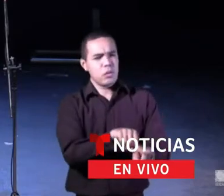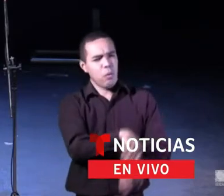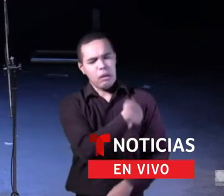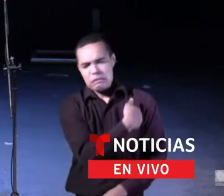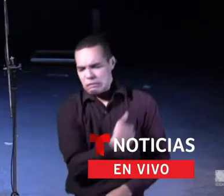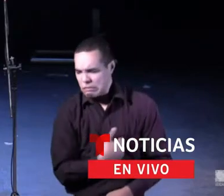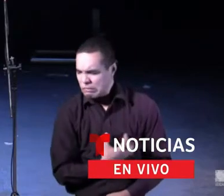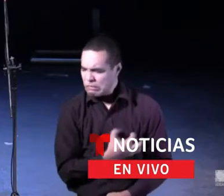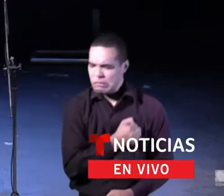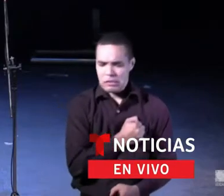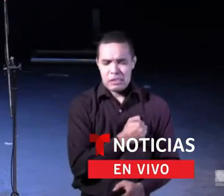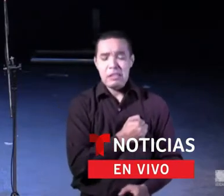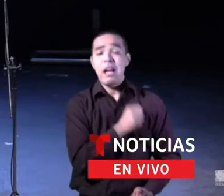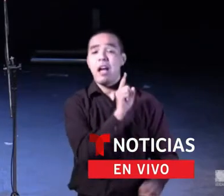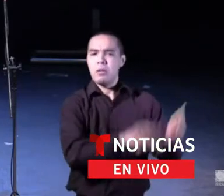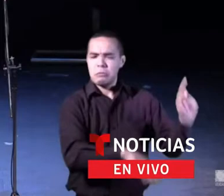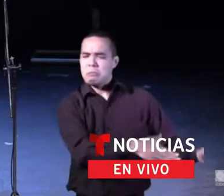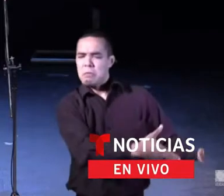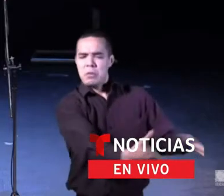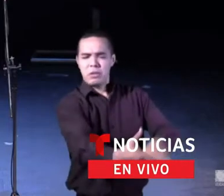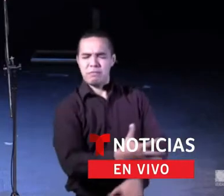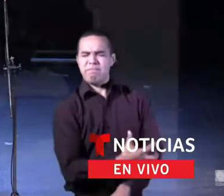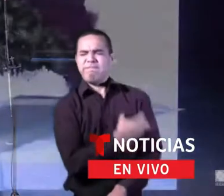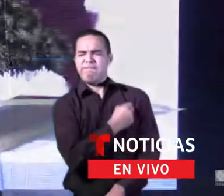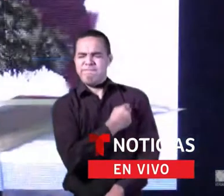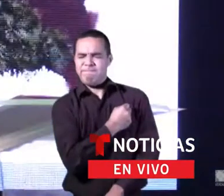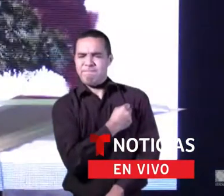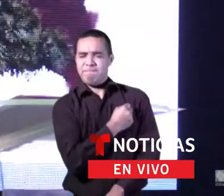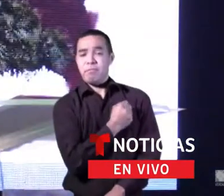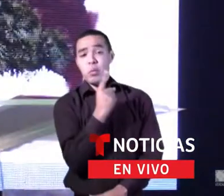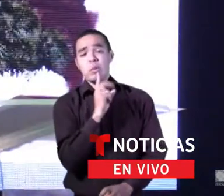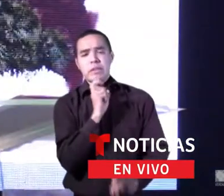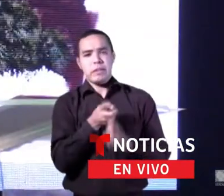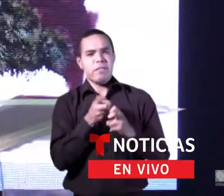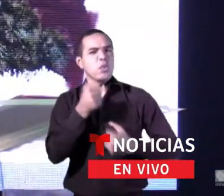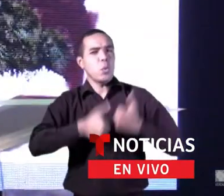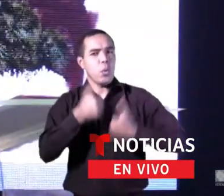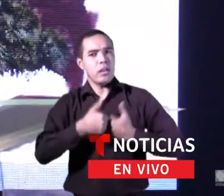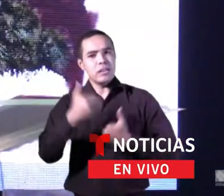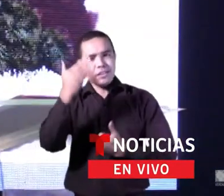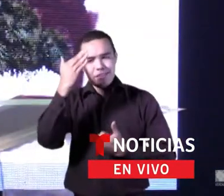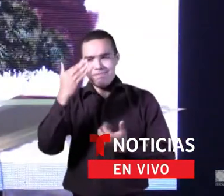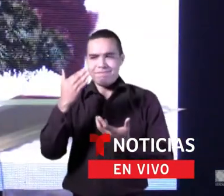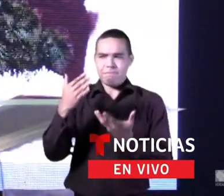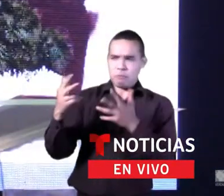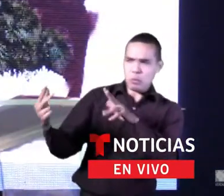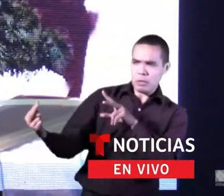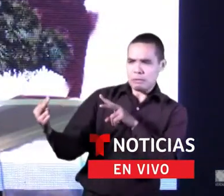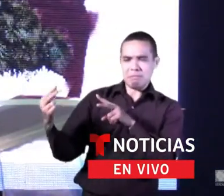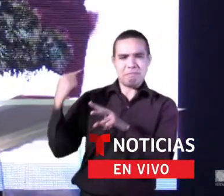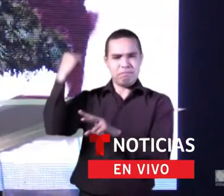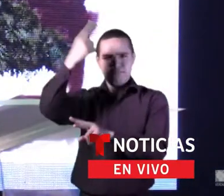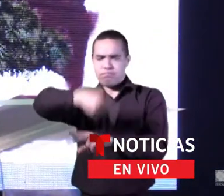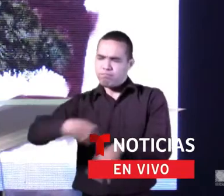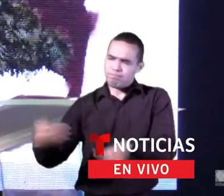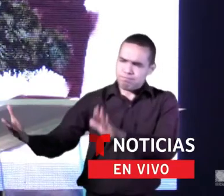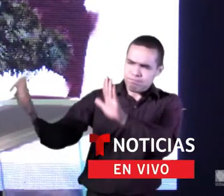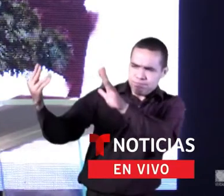y nuestros muertos con la dificultad de mirarnos los unos a los otros a la cara